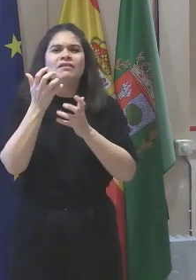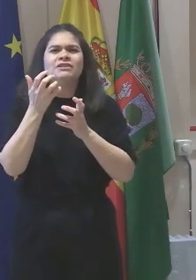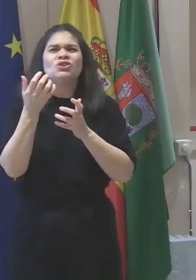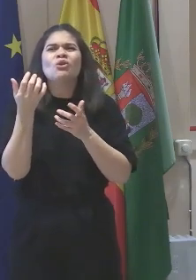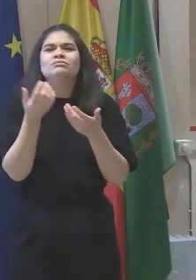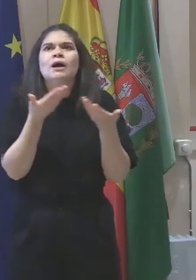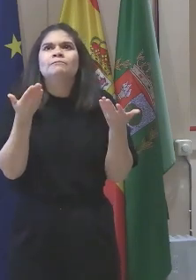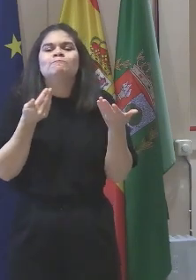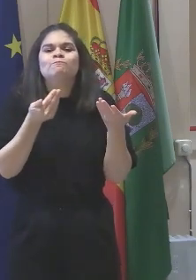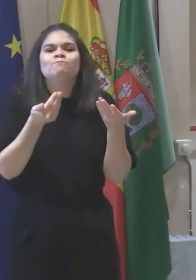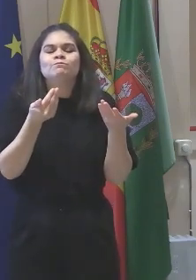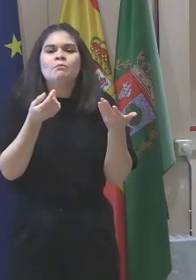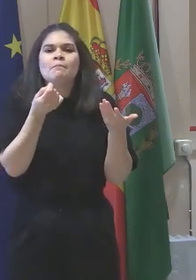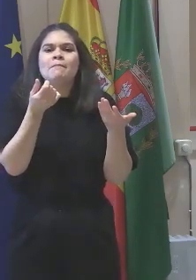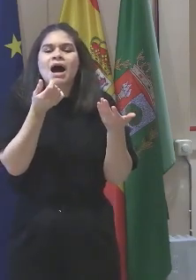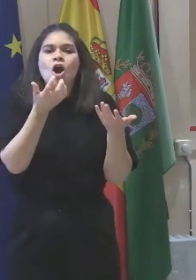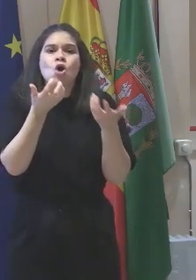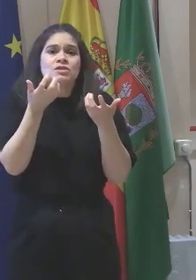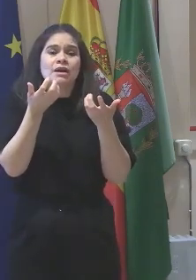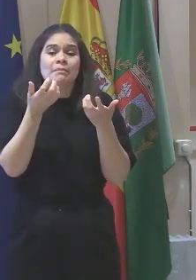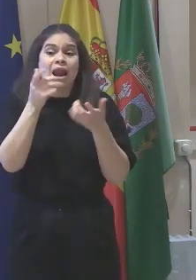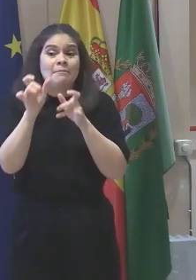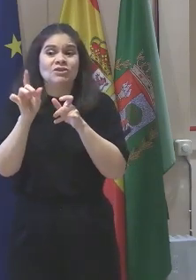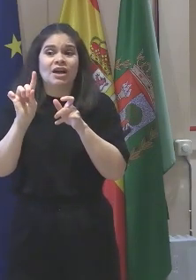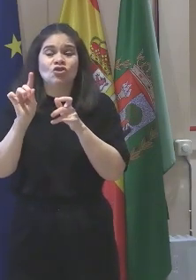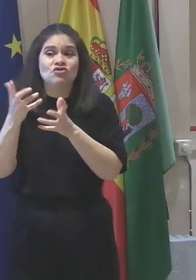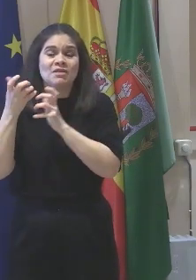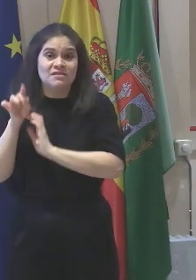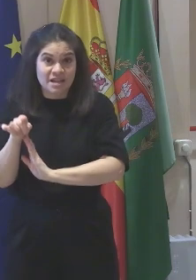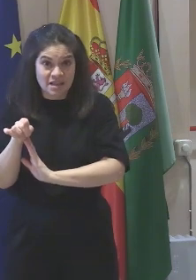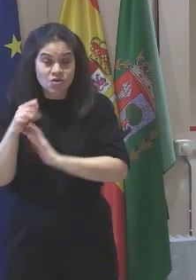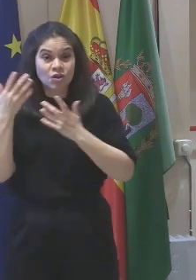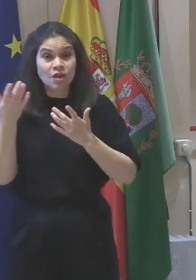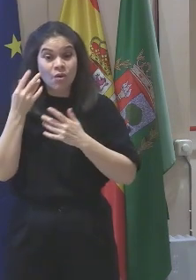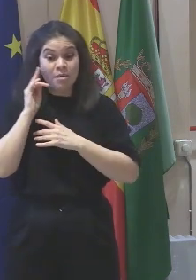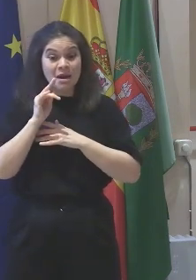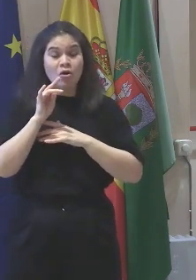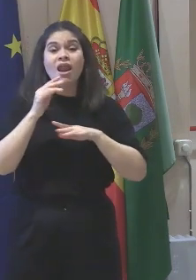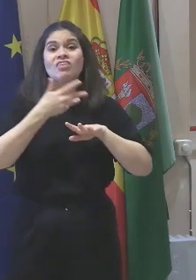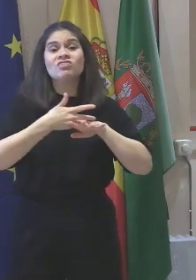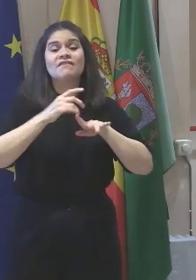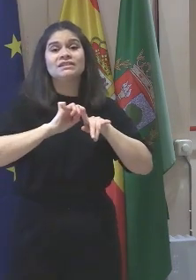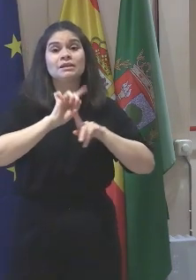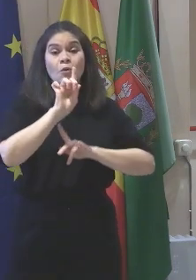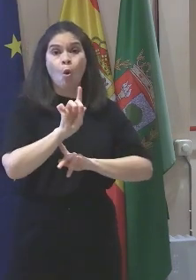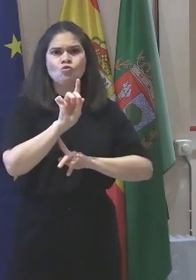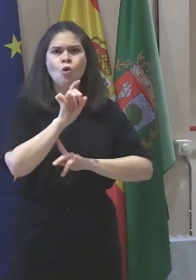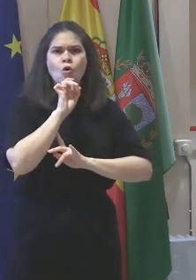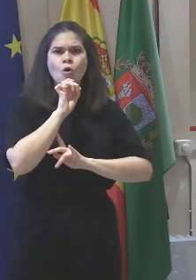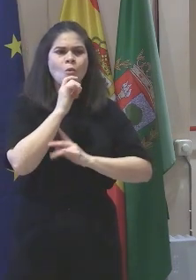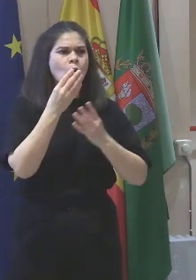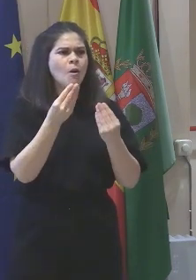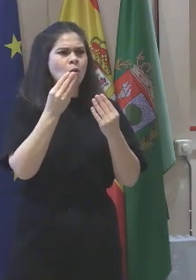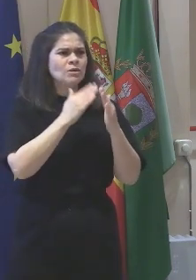coste para los que no se van a beneficiar de ello. Y es que, como ahora veremos, la diabetes tipo 1 es tremendamente